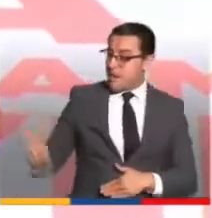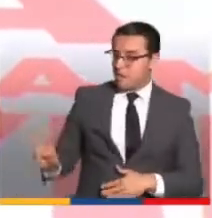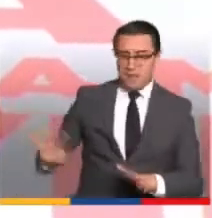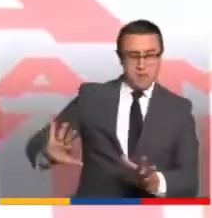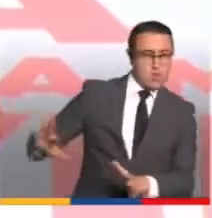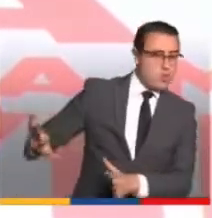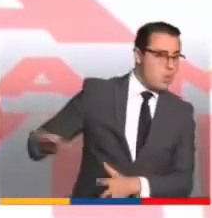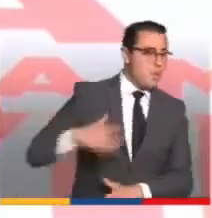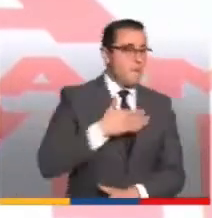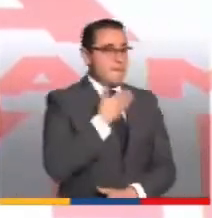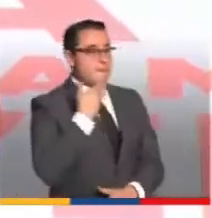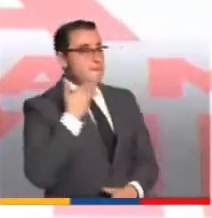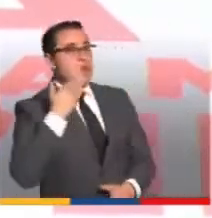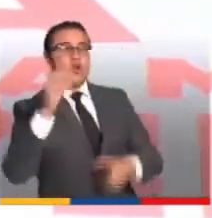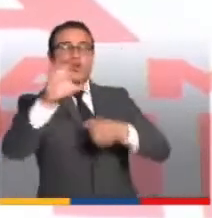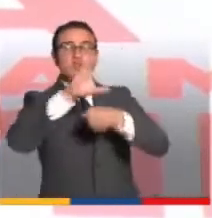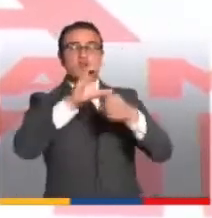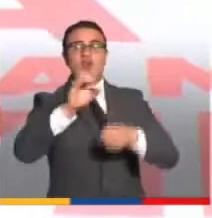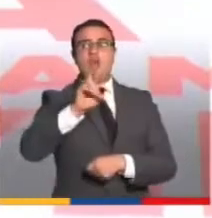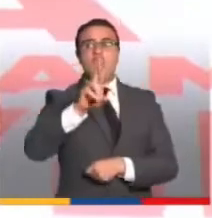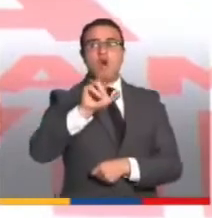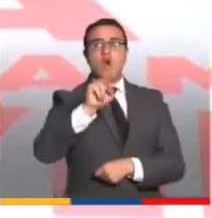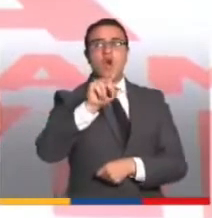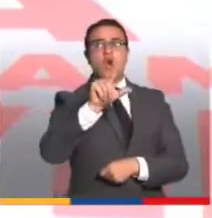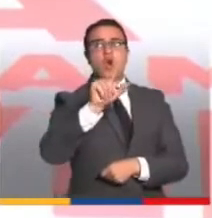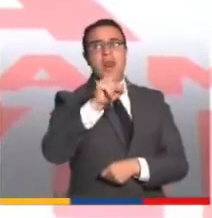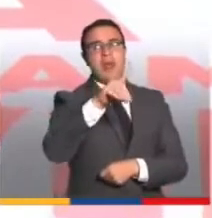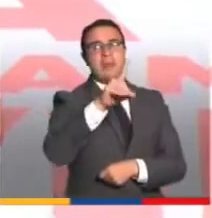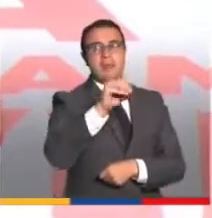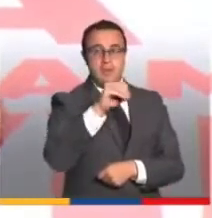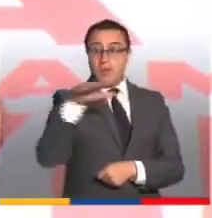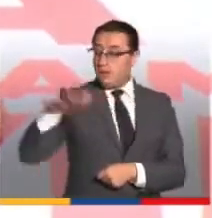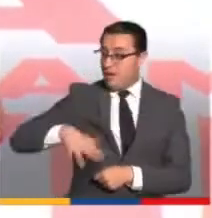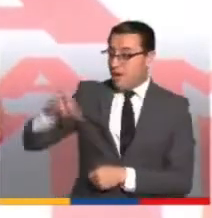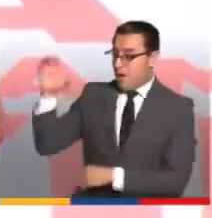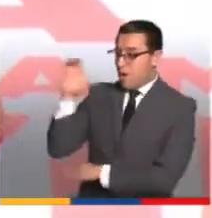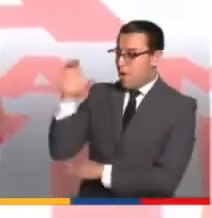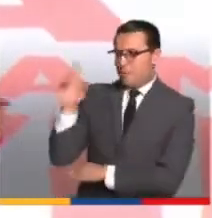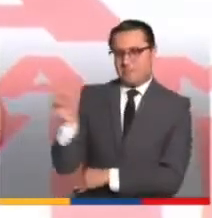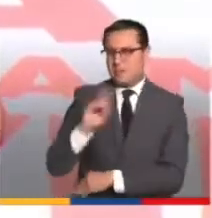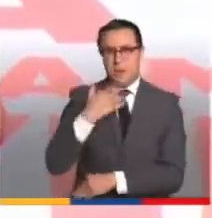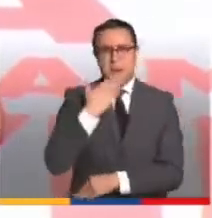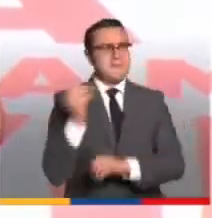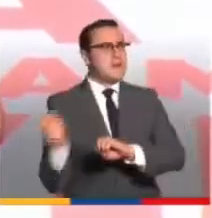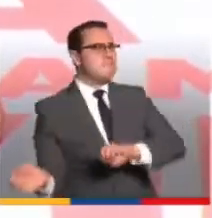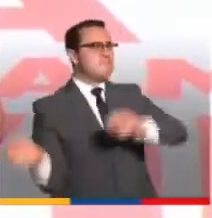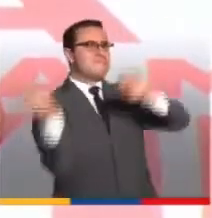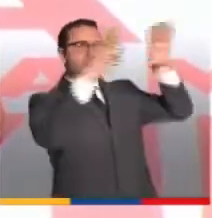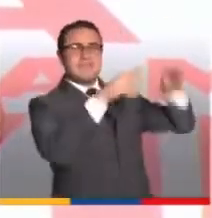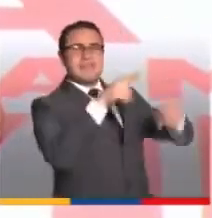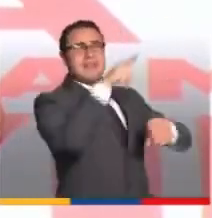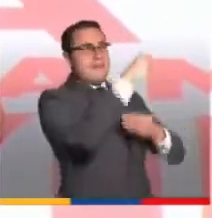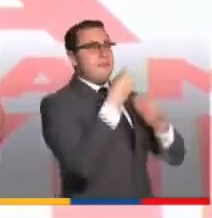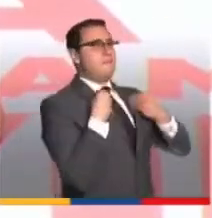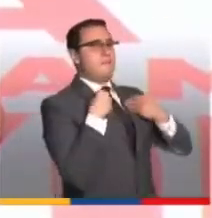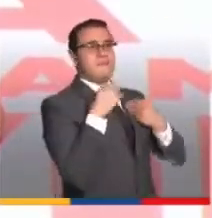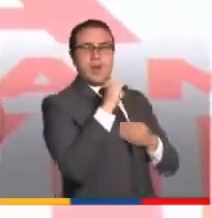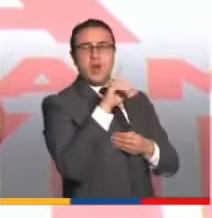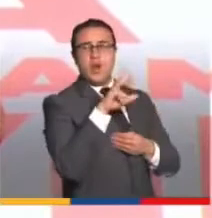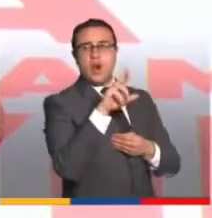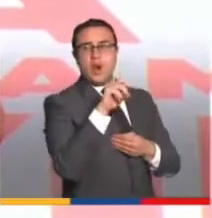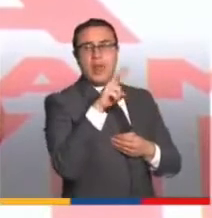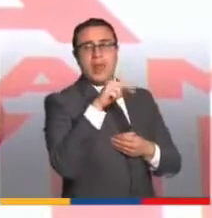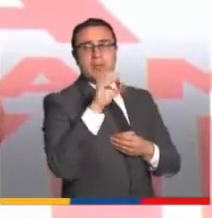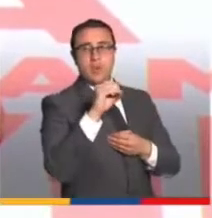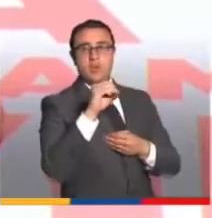mejor vivir en Orlando que en Colombia hermosa. Ya creen que allá hay un sueño que